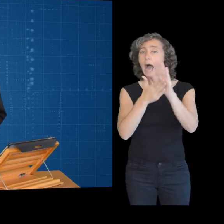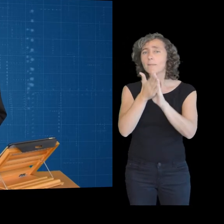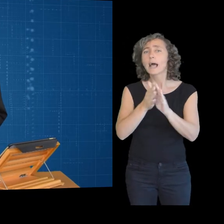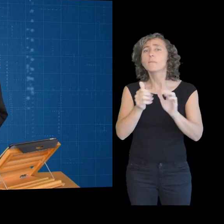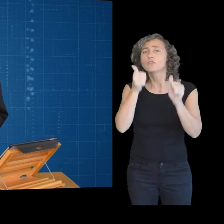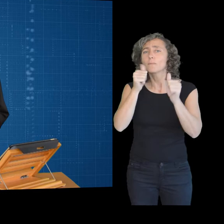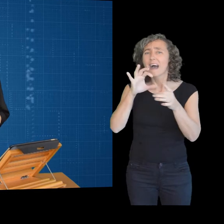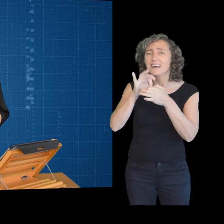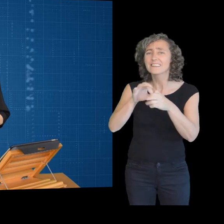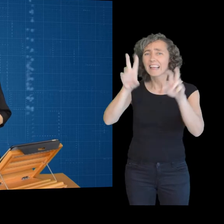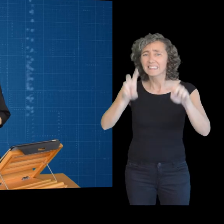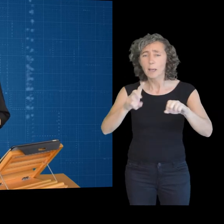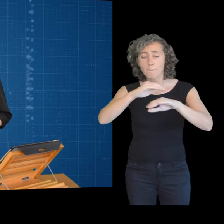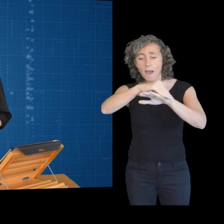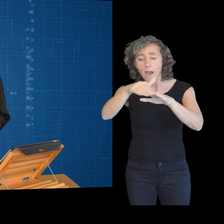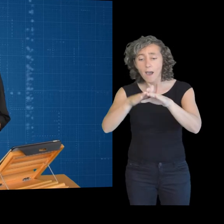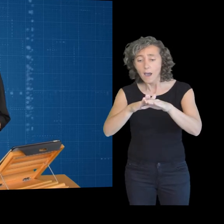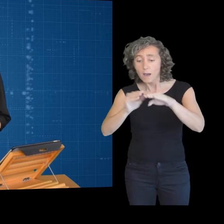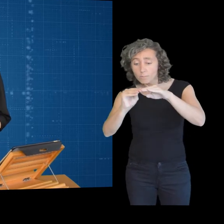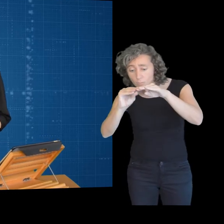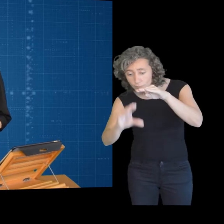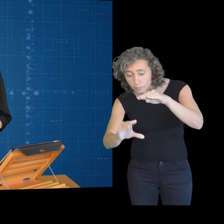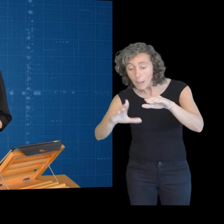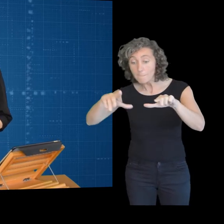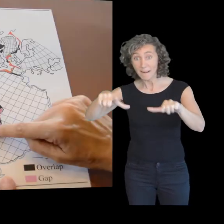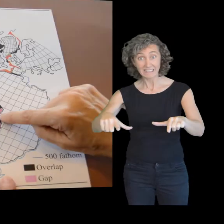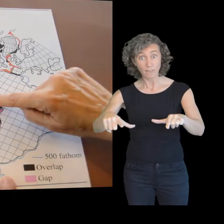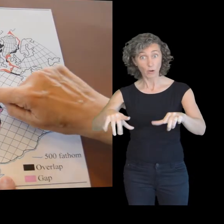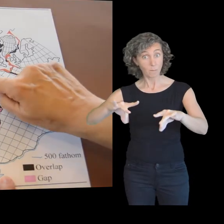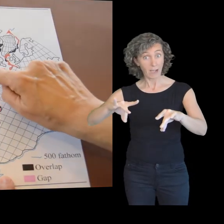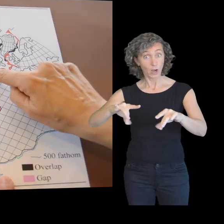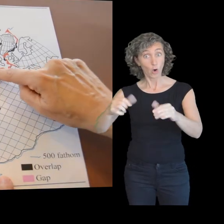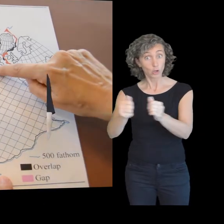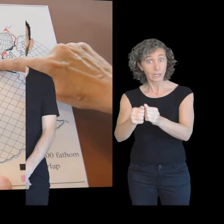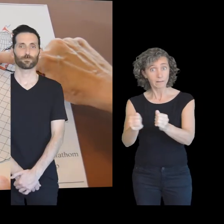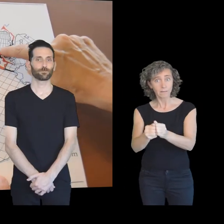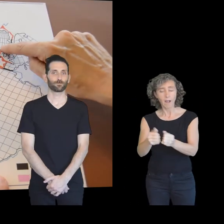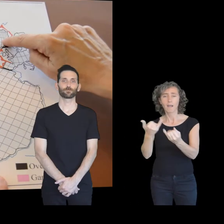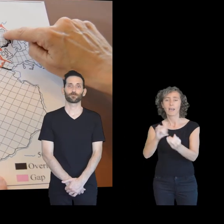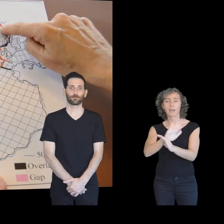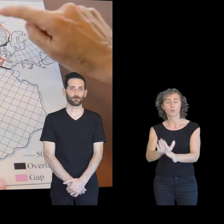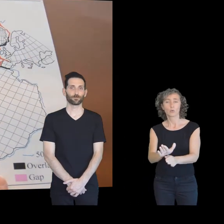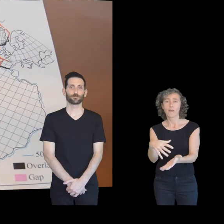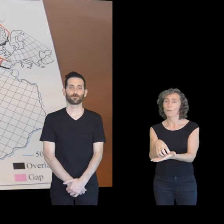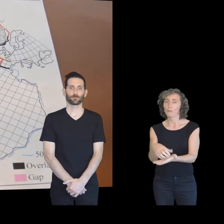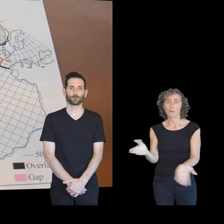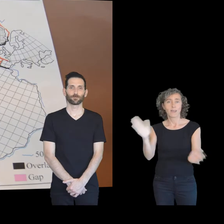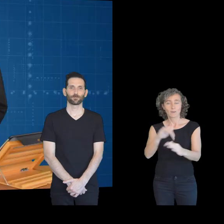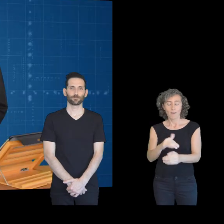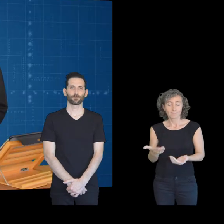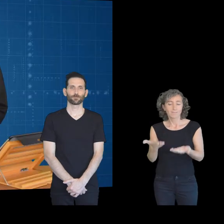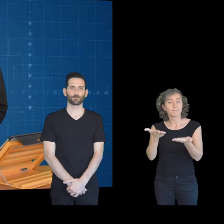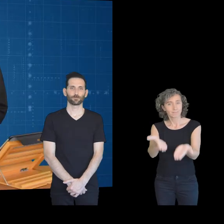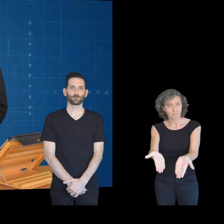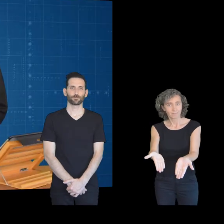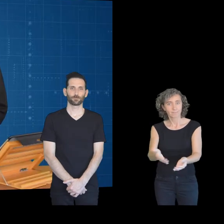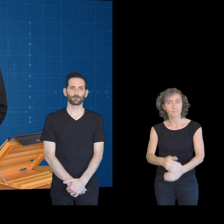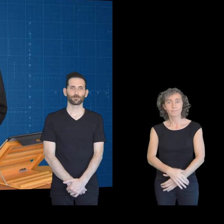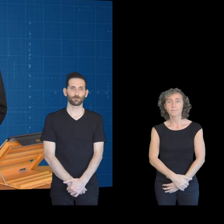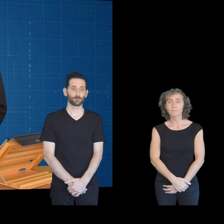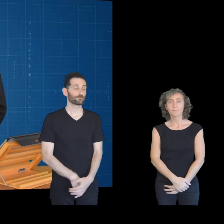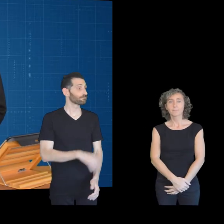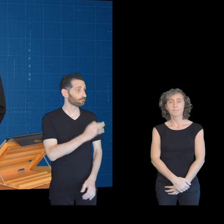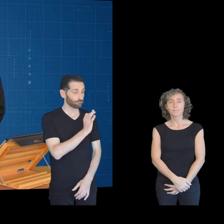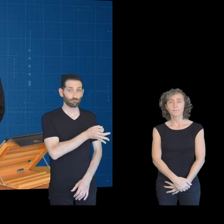de costa, observase o límite da plataforma continental, o resultado non admite dúbidas, como estades vendo